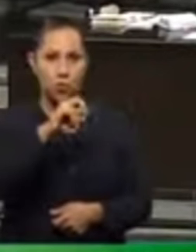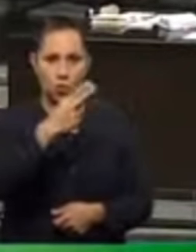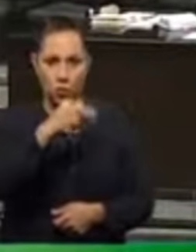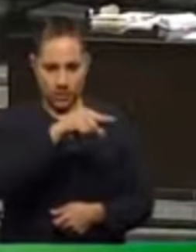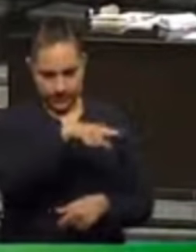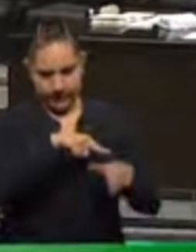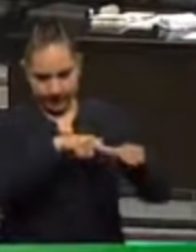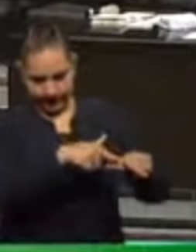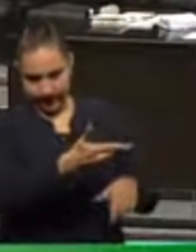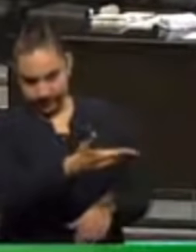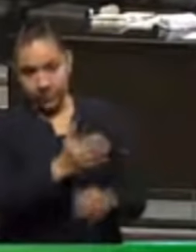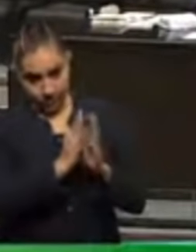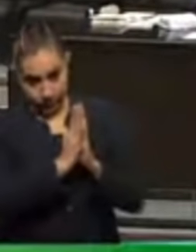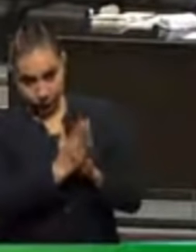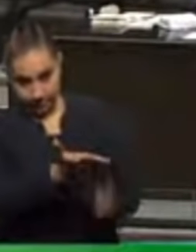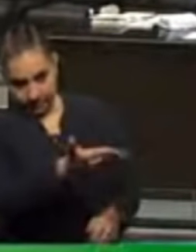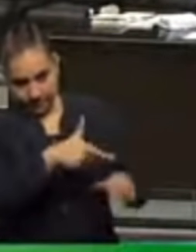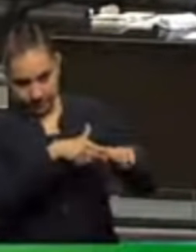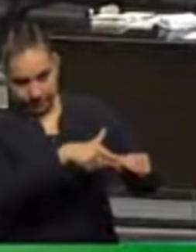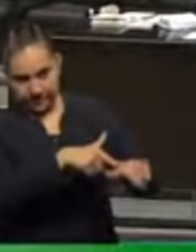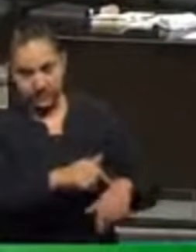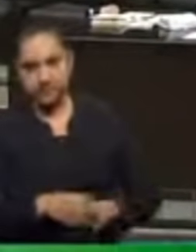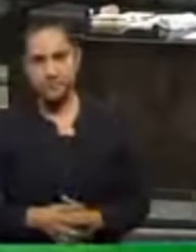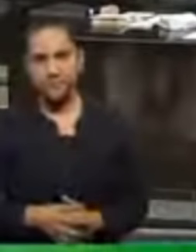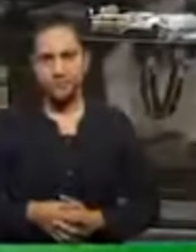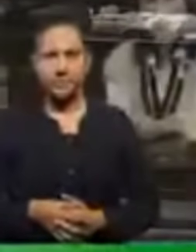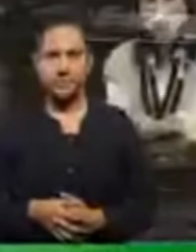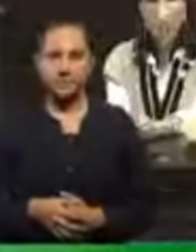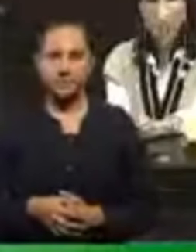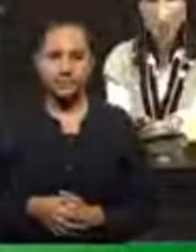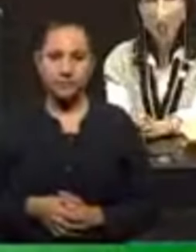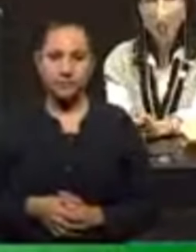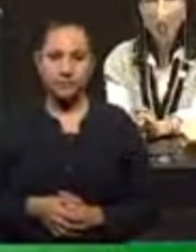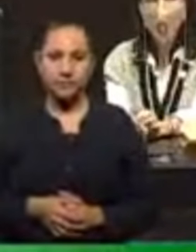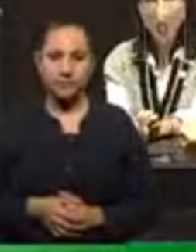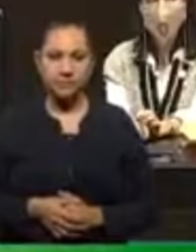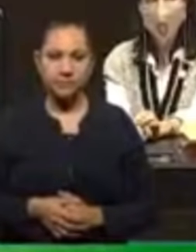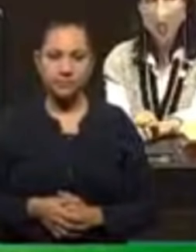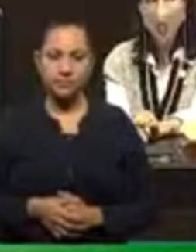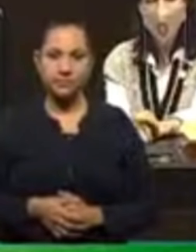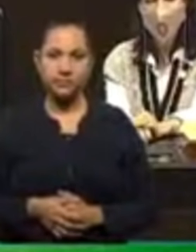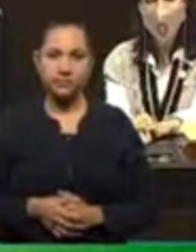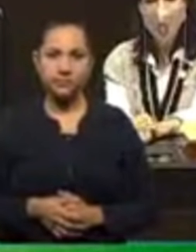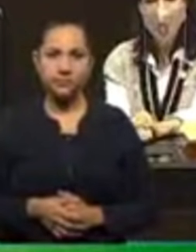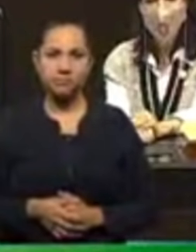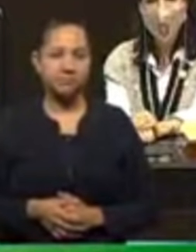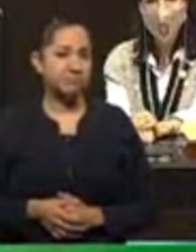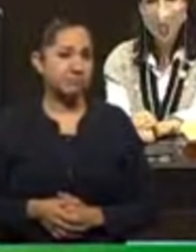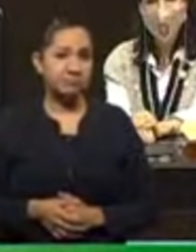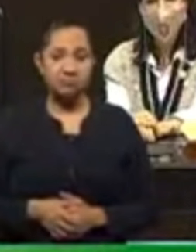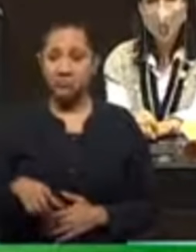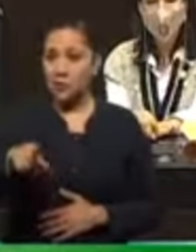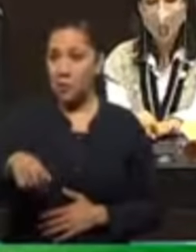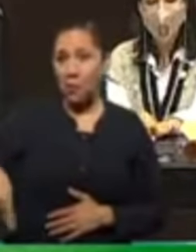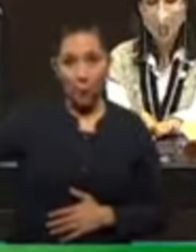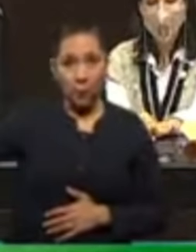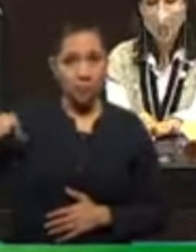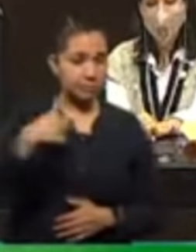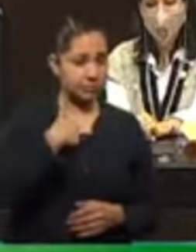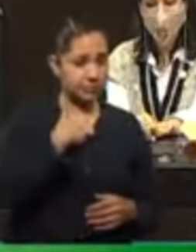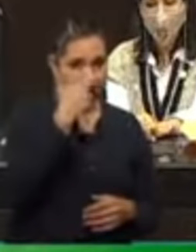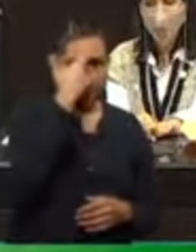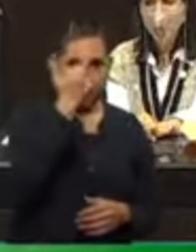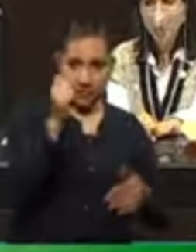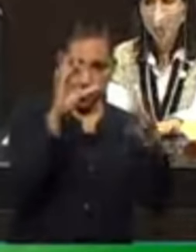continúe, diputado Noroña. no aguantan los argumentos. El señor